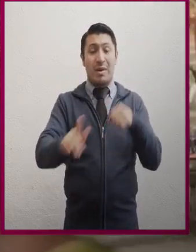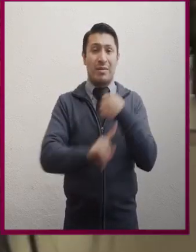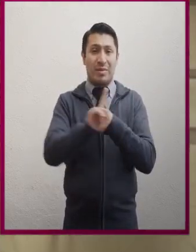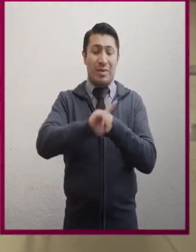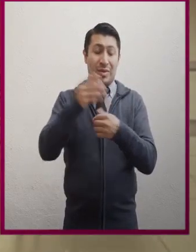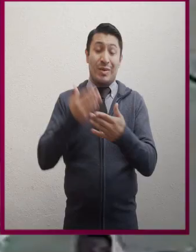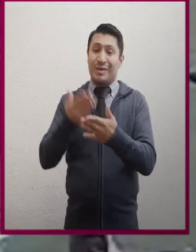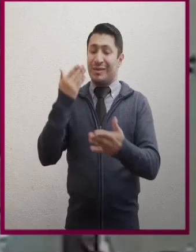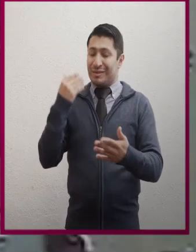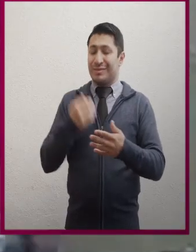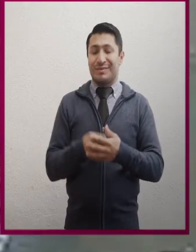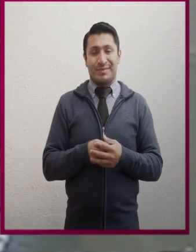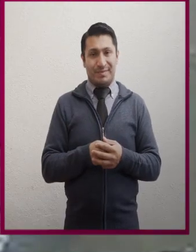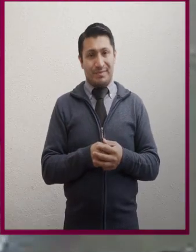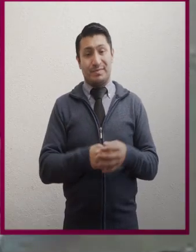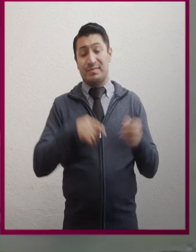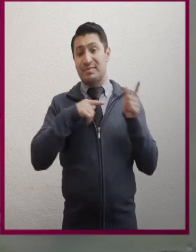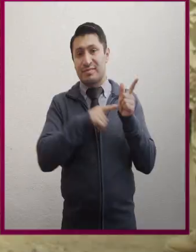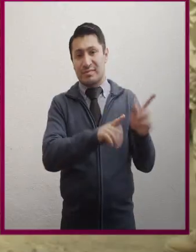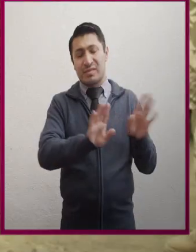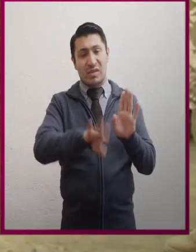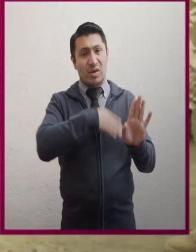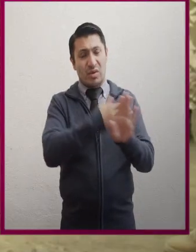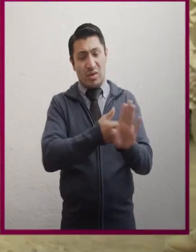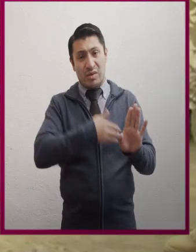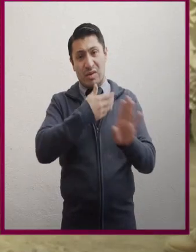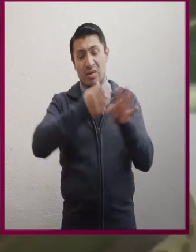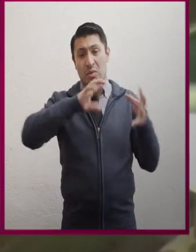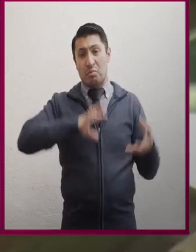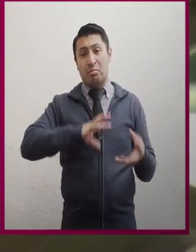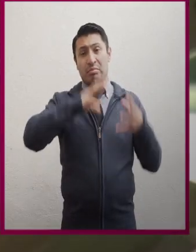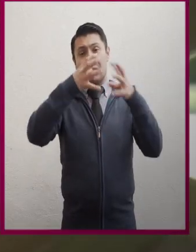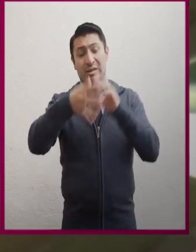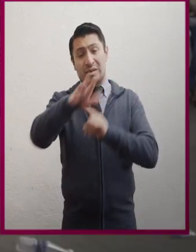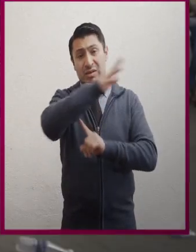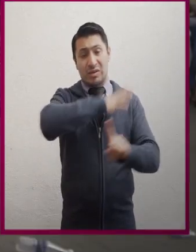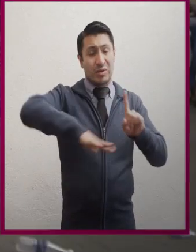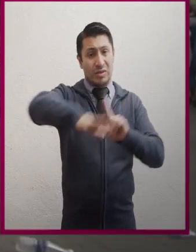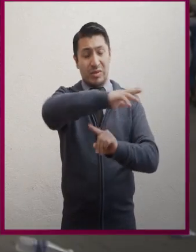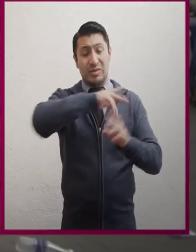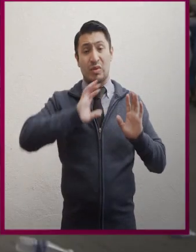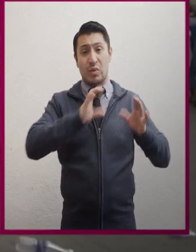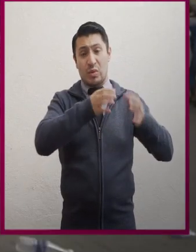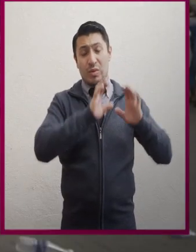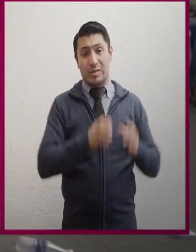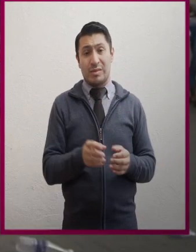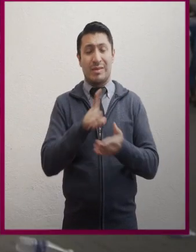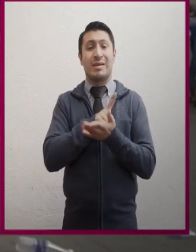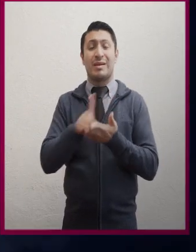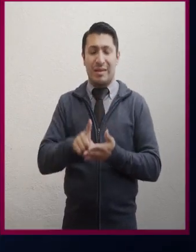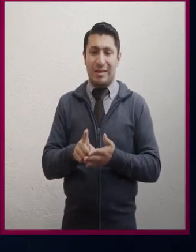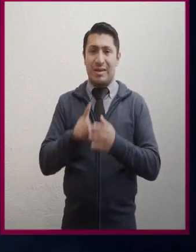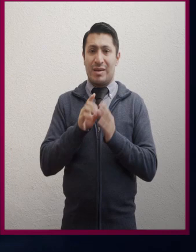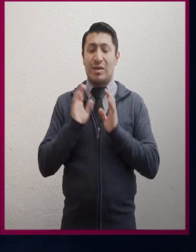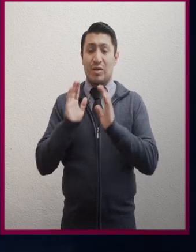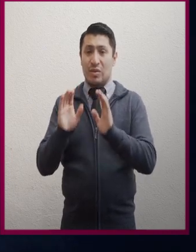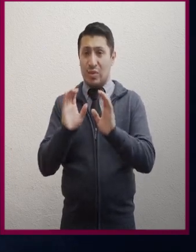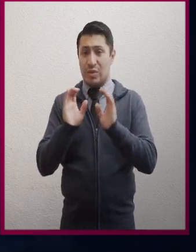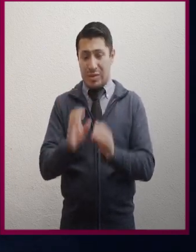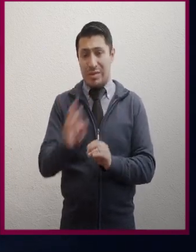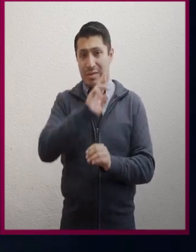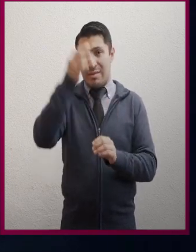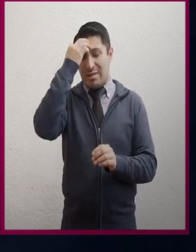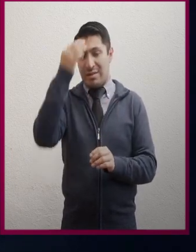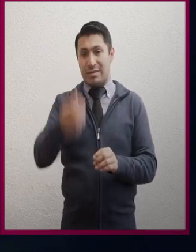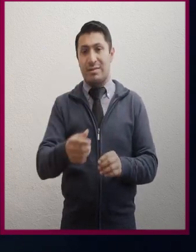pasado. Los conflictos y la represión siguen afectando al medio ambiente y sus poblaciones. El derecho de asilo es